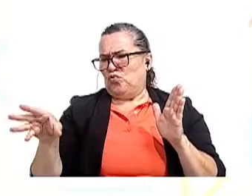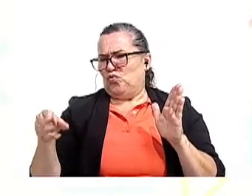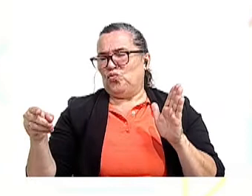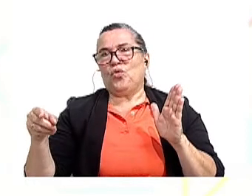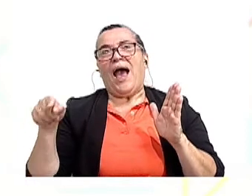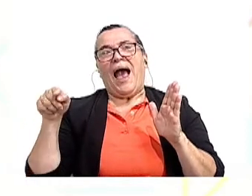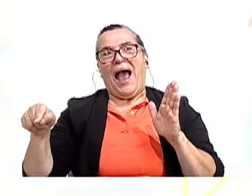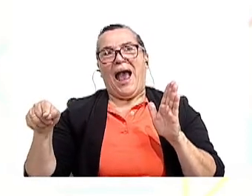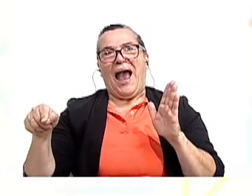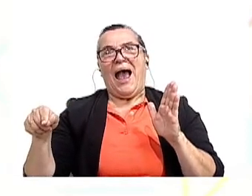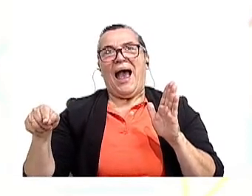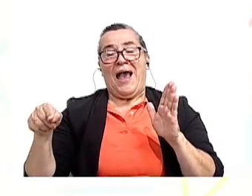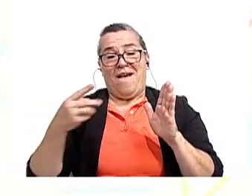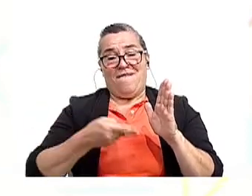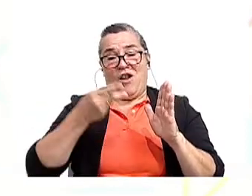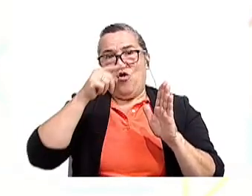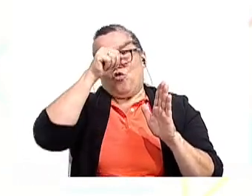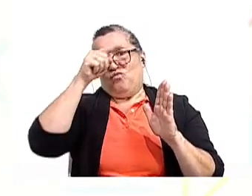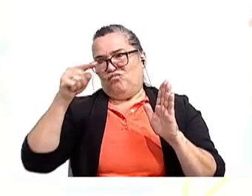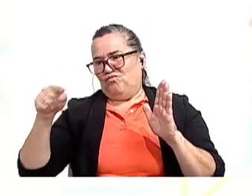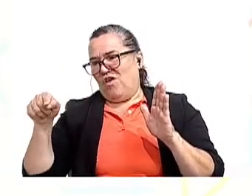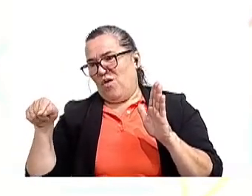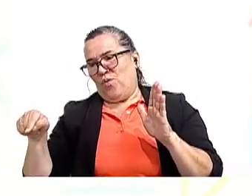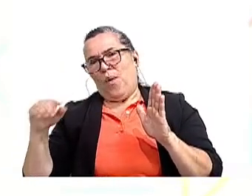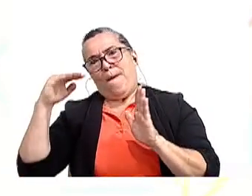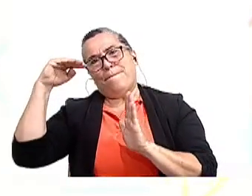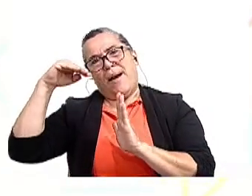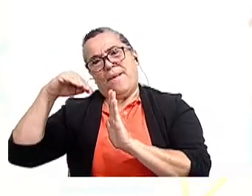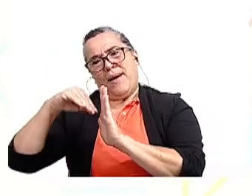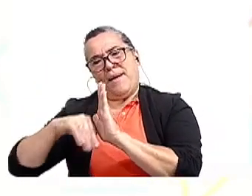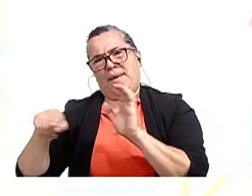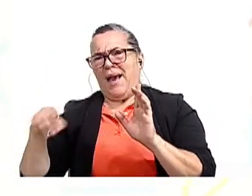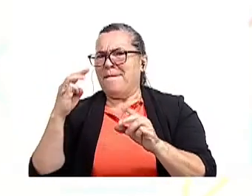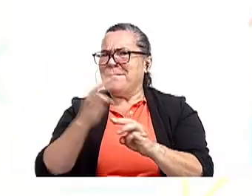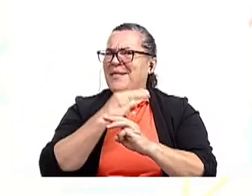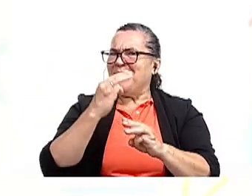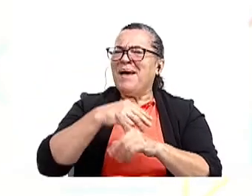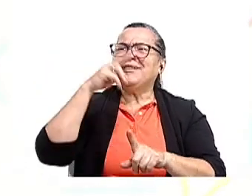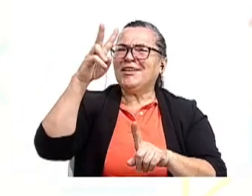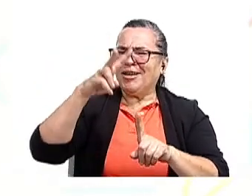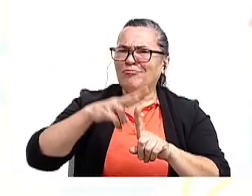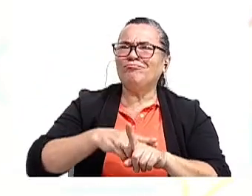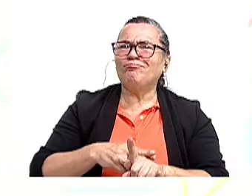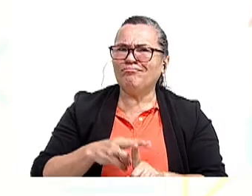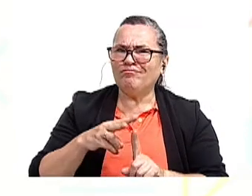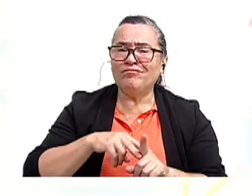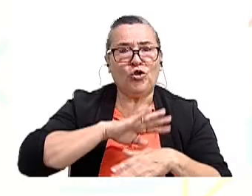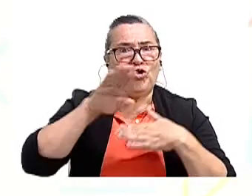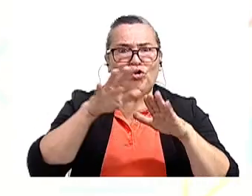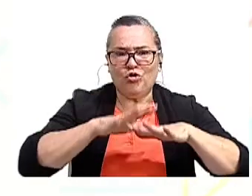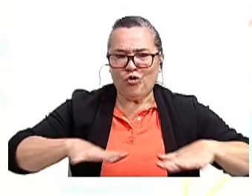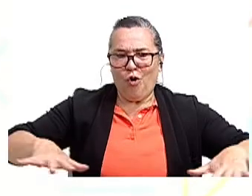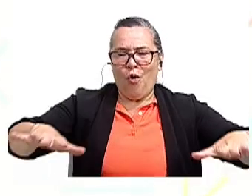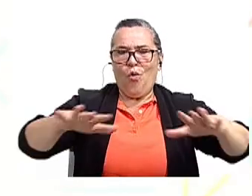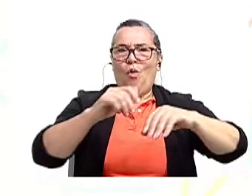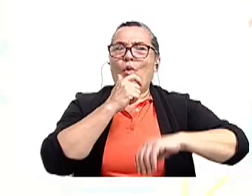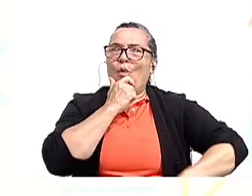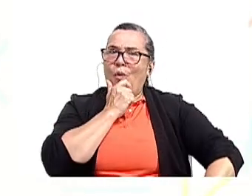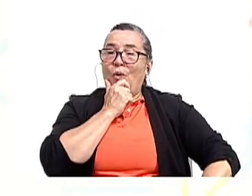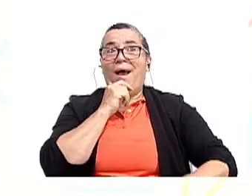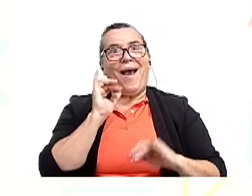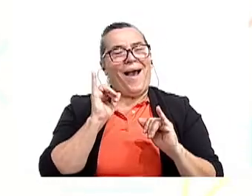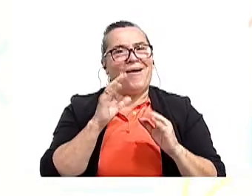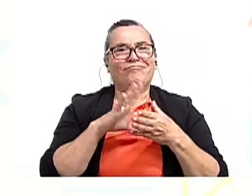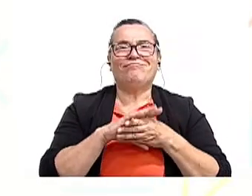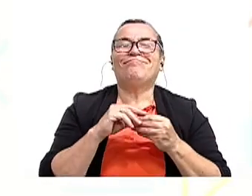concepto? Vean cómo la matemática la aplicamos en todo nuestro entorno. Pues les quiero